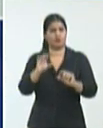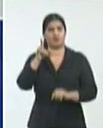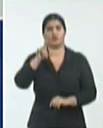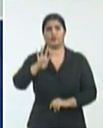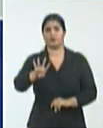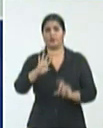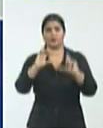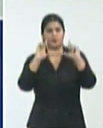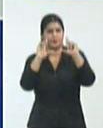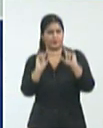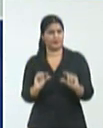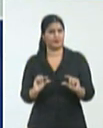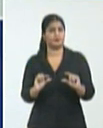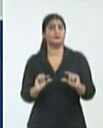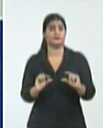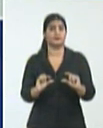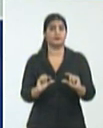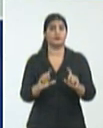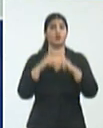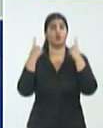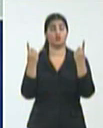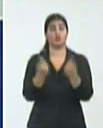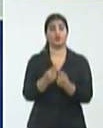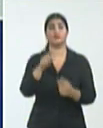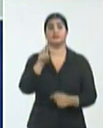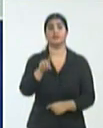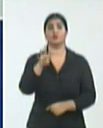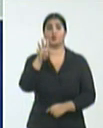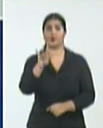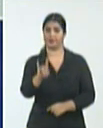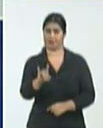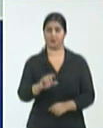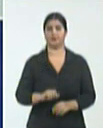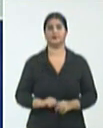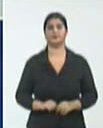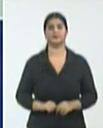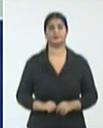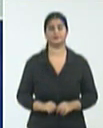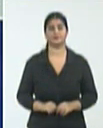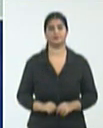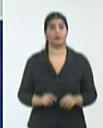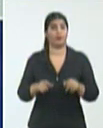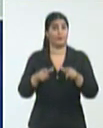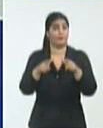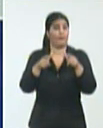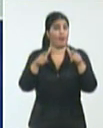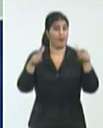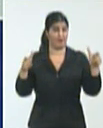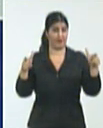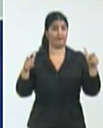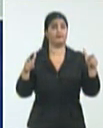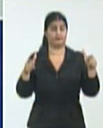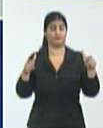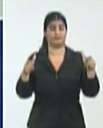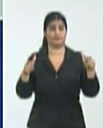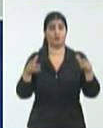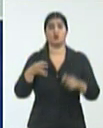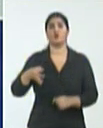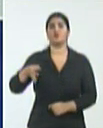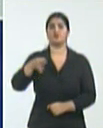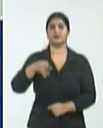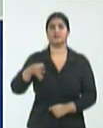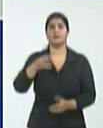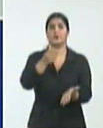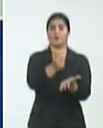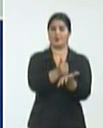tienen, 149 en total, y la mayor cifra en el día de ayer en el municipio de Pinar